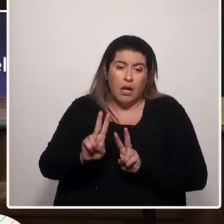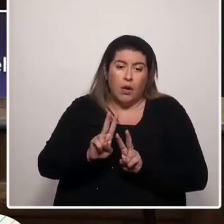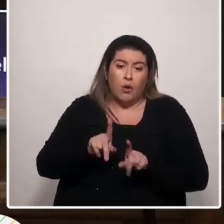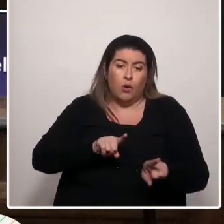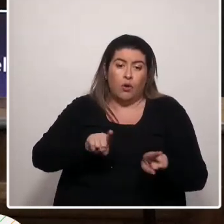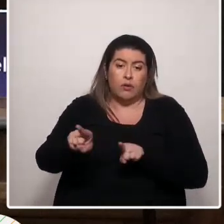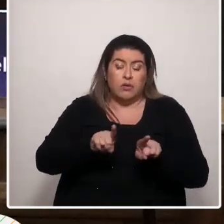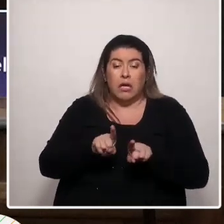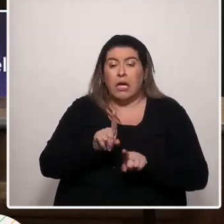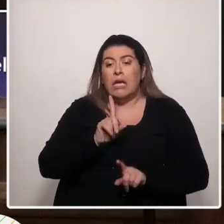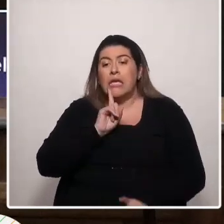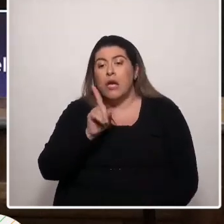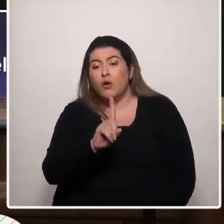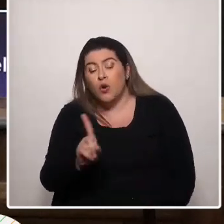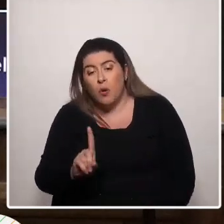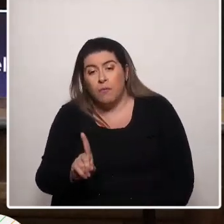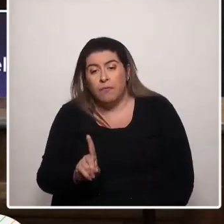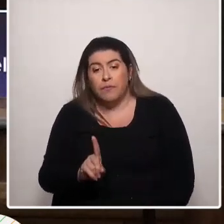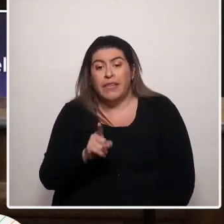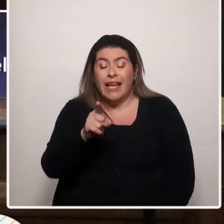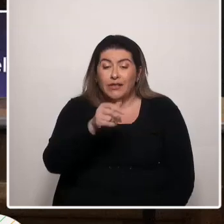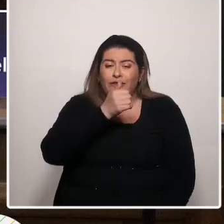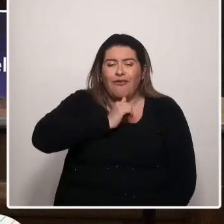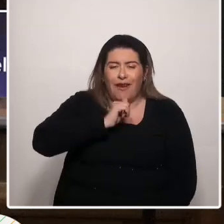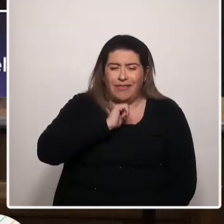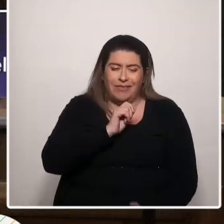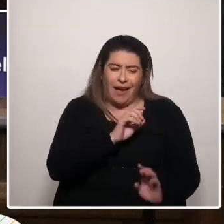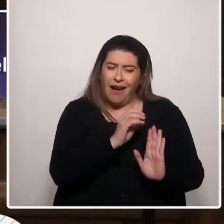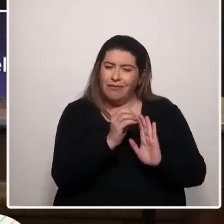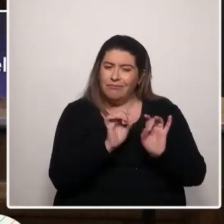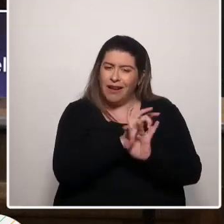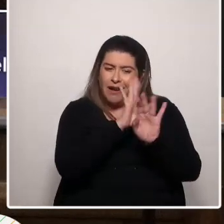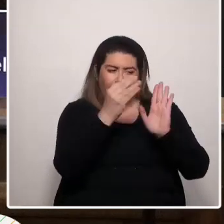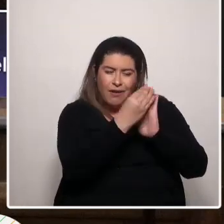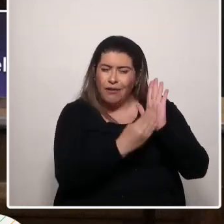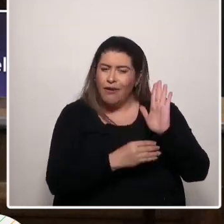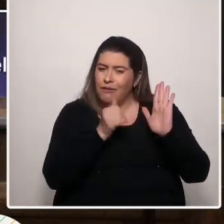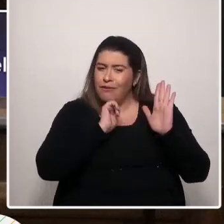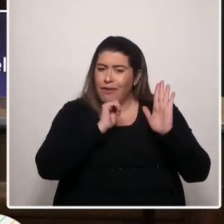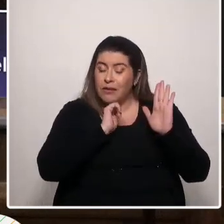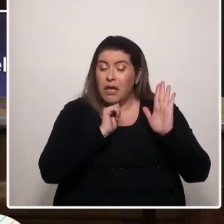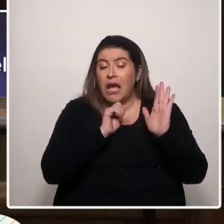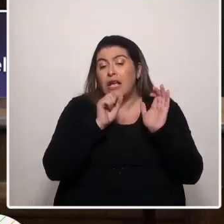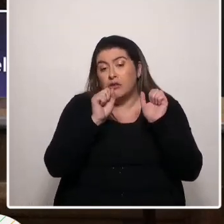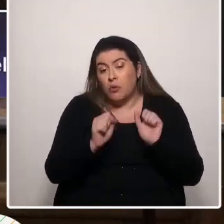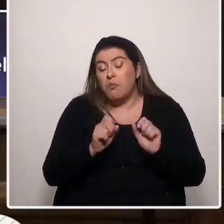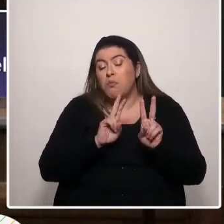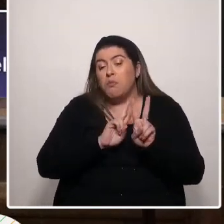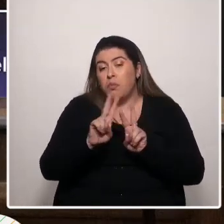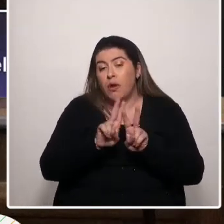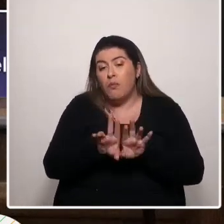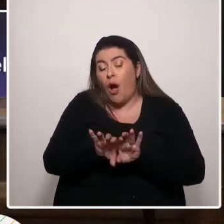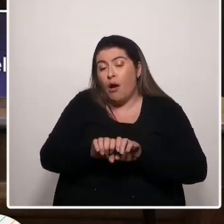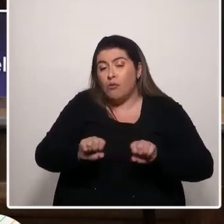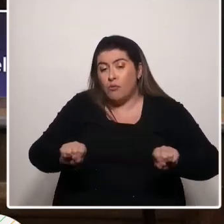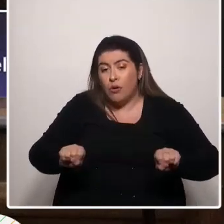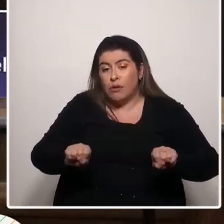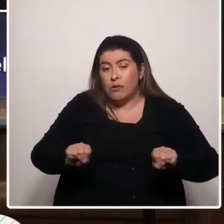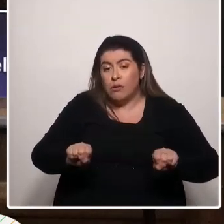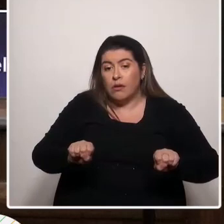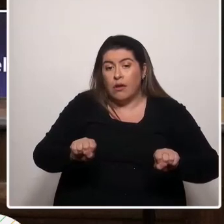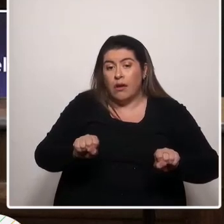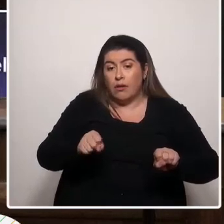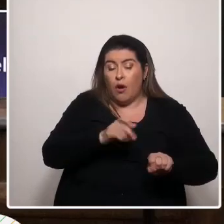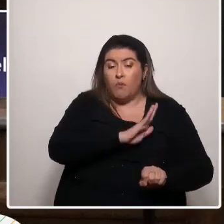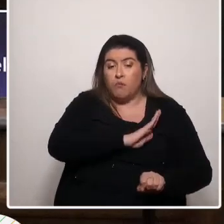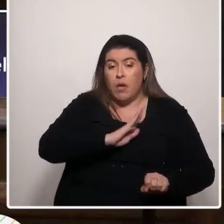coordinadores y quiénes no. Eso efectivamente no está regulado. Ahí hay un vacío que eventualmente podríamos llenar con un acuerdo de los miembros de esta